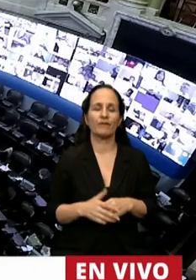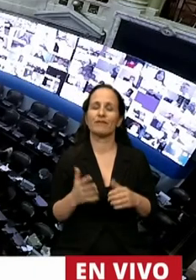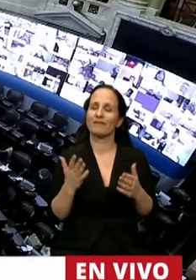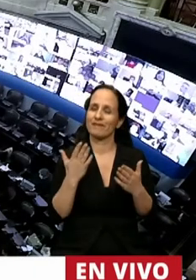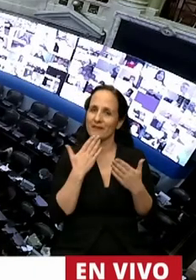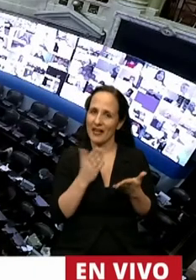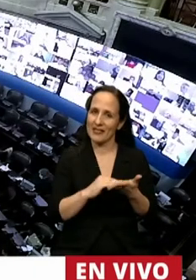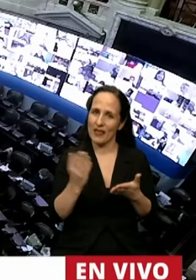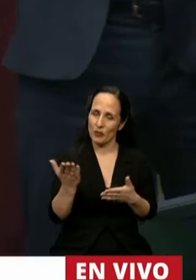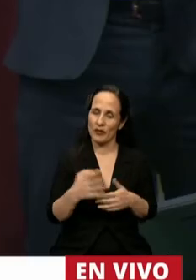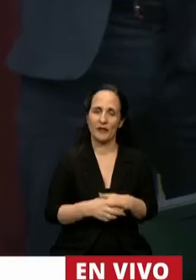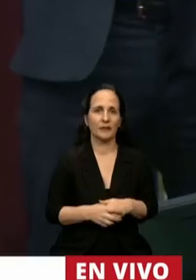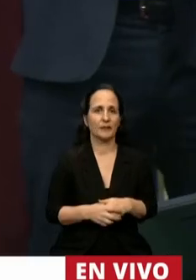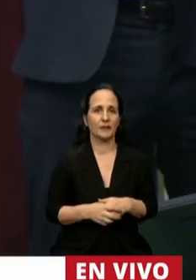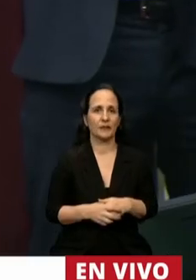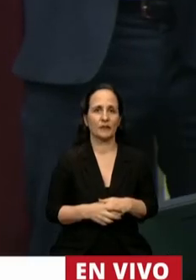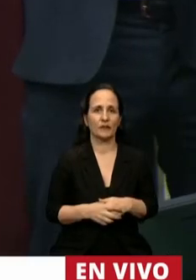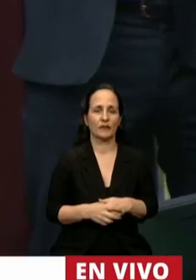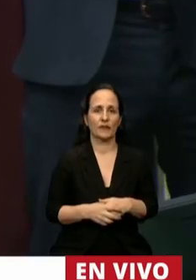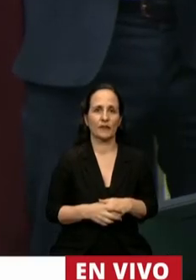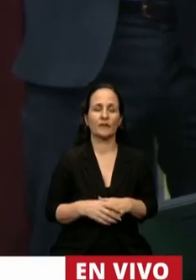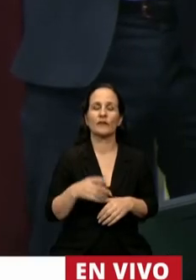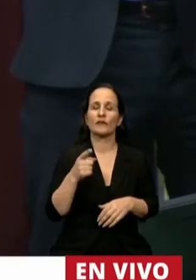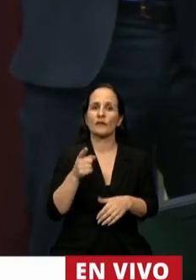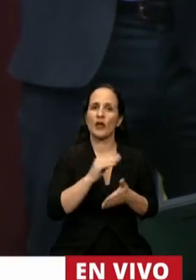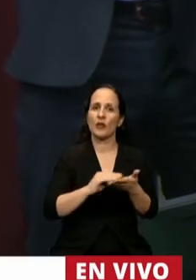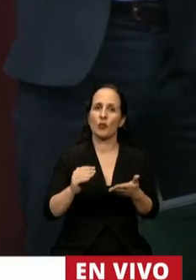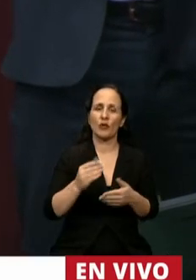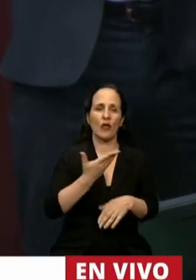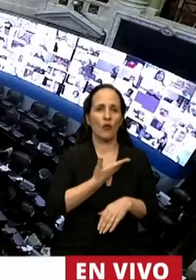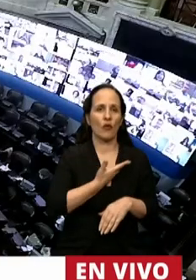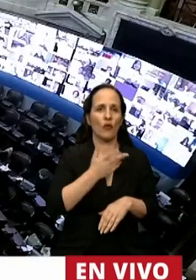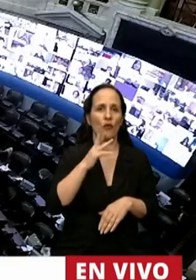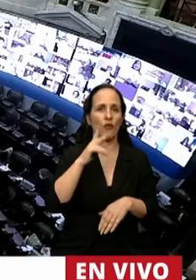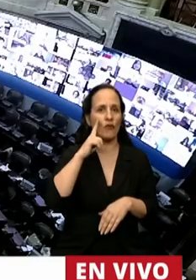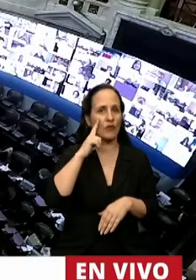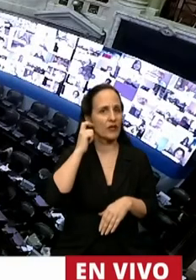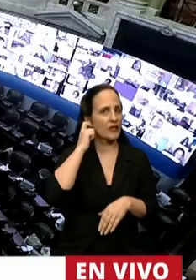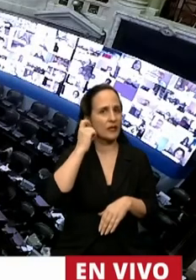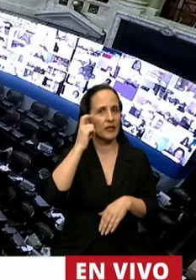Gracias, diputada. Diputado Federico Frigerio.